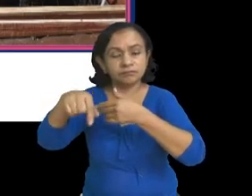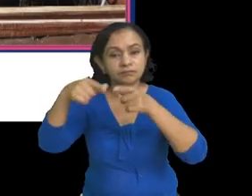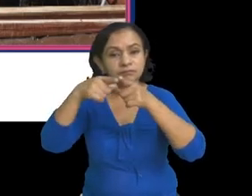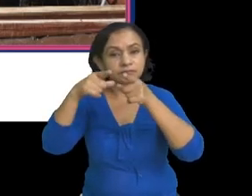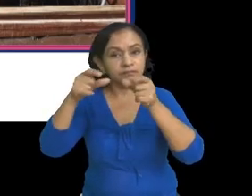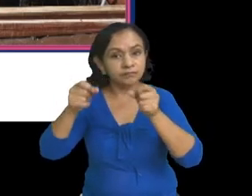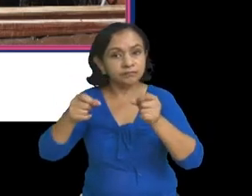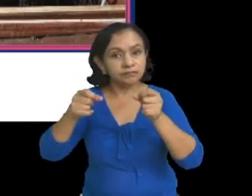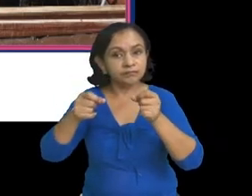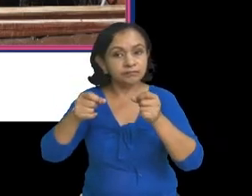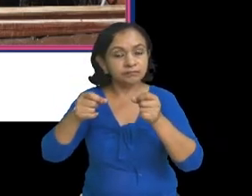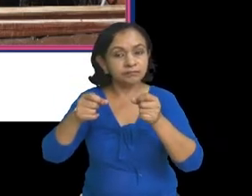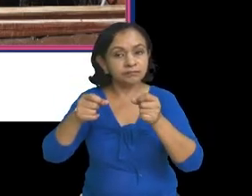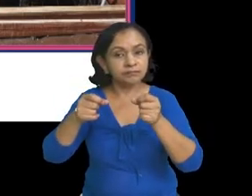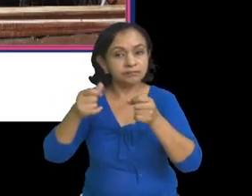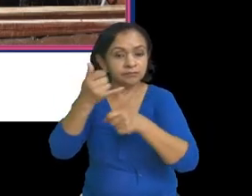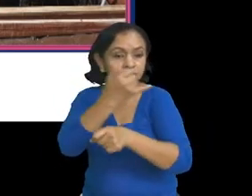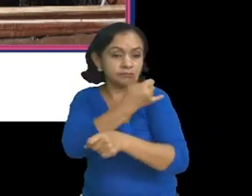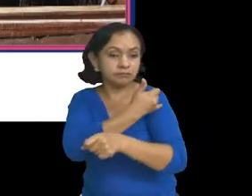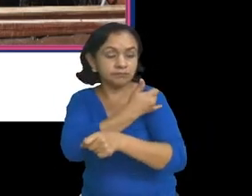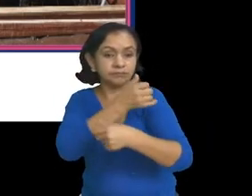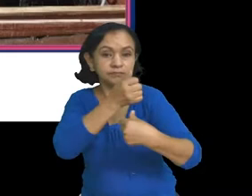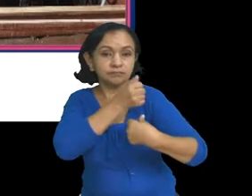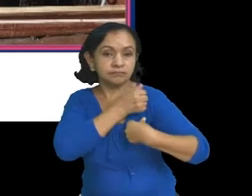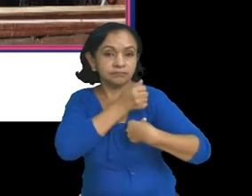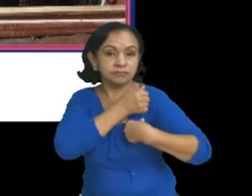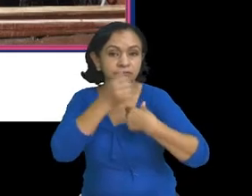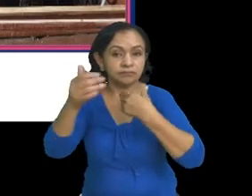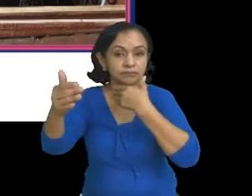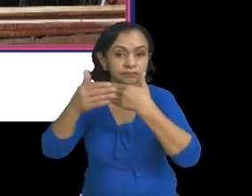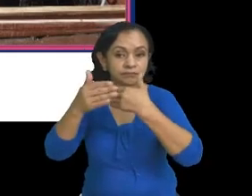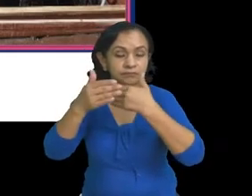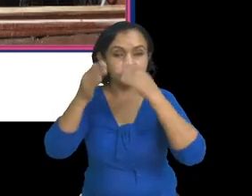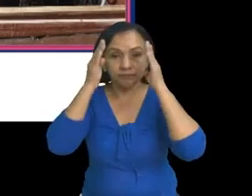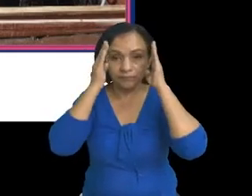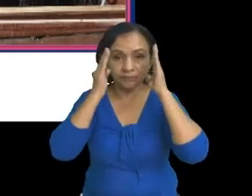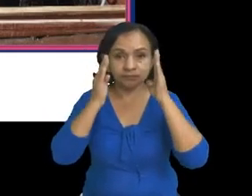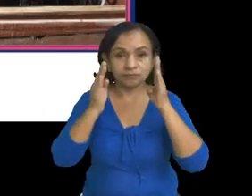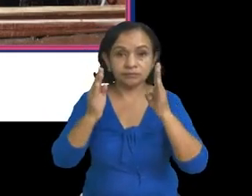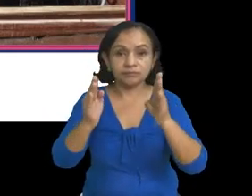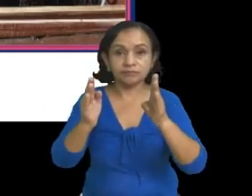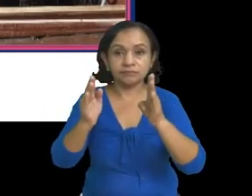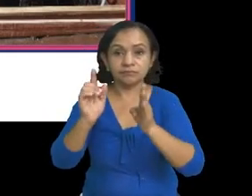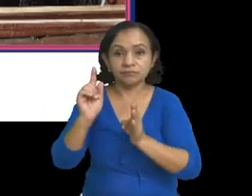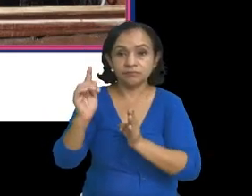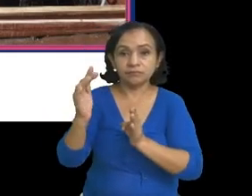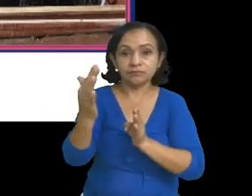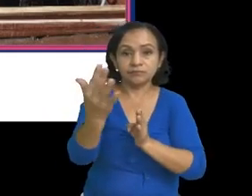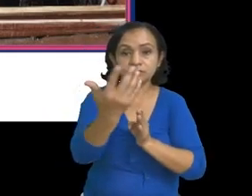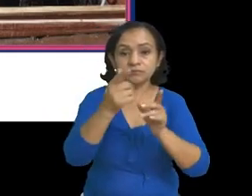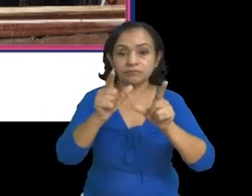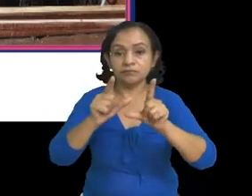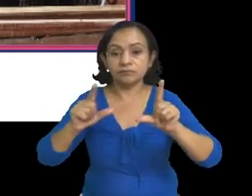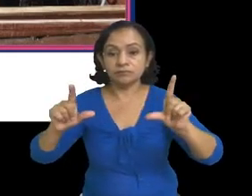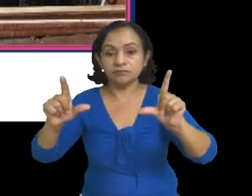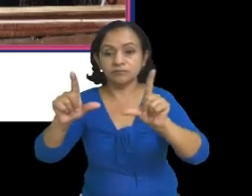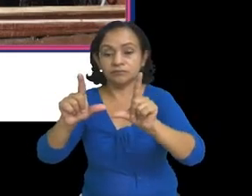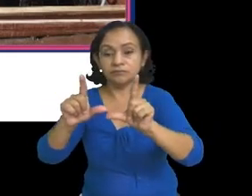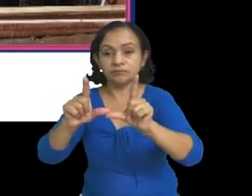Okay. Por el hospital militar. Esta es una subestación que va a atender toda esta zona donde están